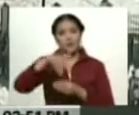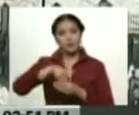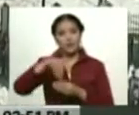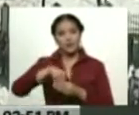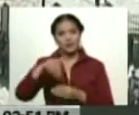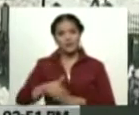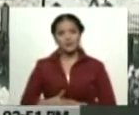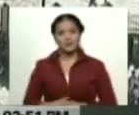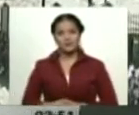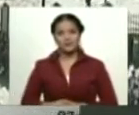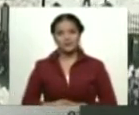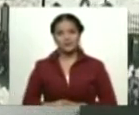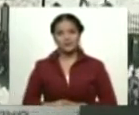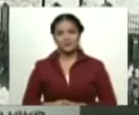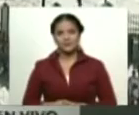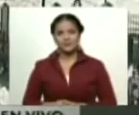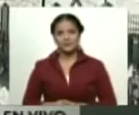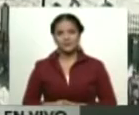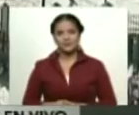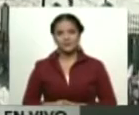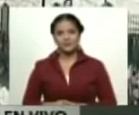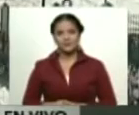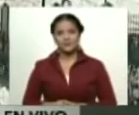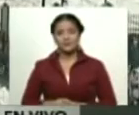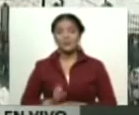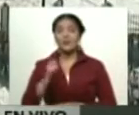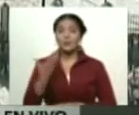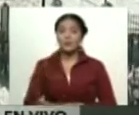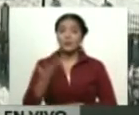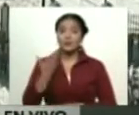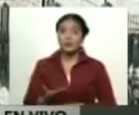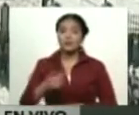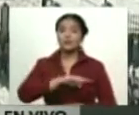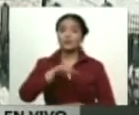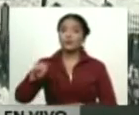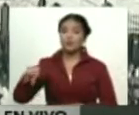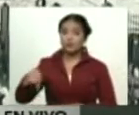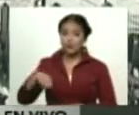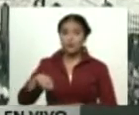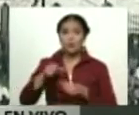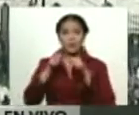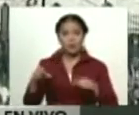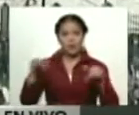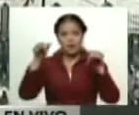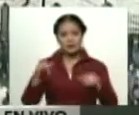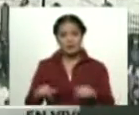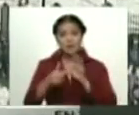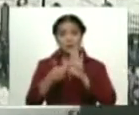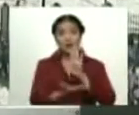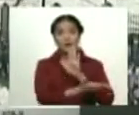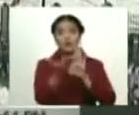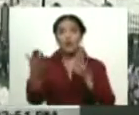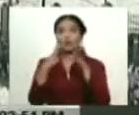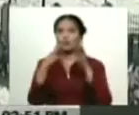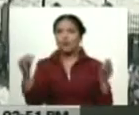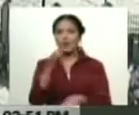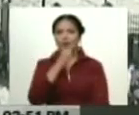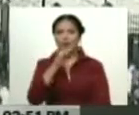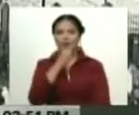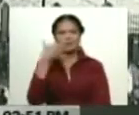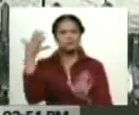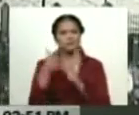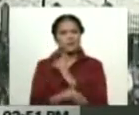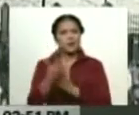ejerciendo su derecho al voto. Es importante señalarles que nosotros, por supuesto, nos vamos a mantener acá para llevarles a ustedes todas las incidencias de lo que